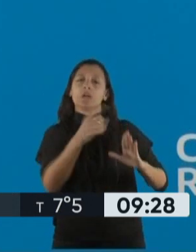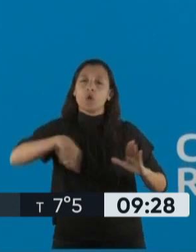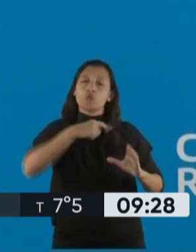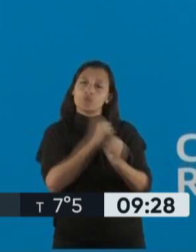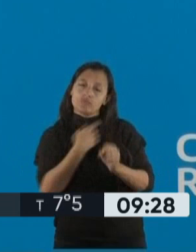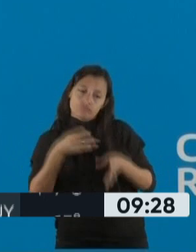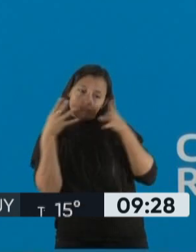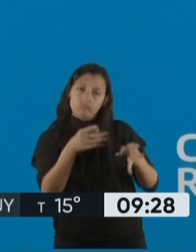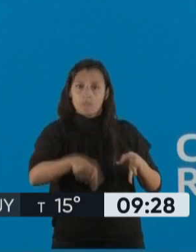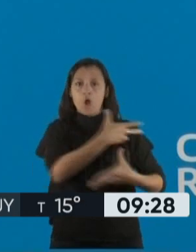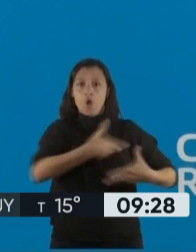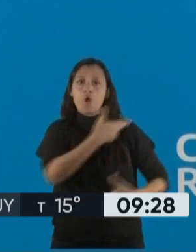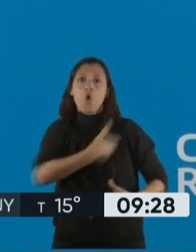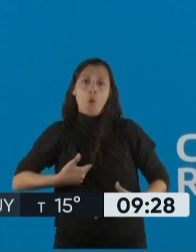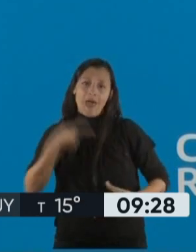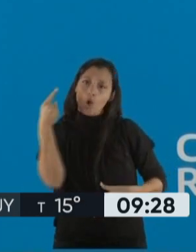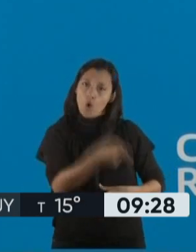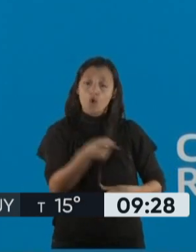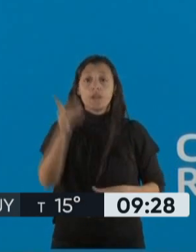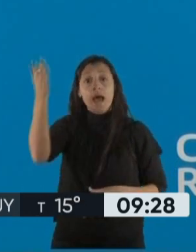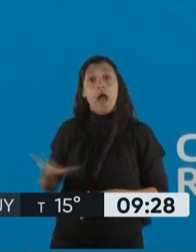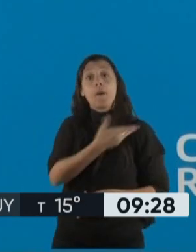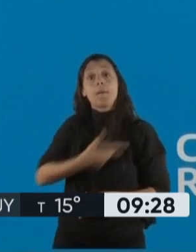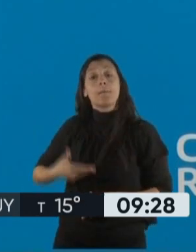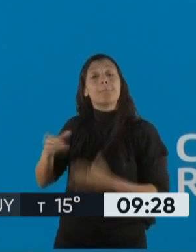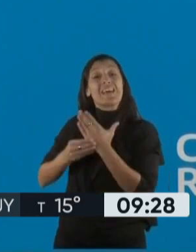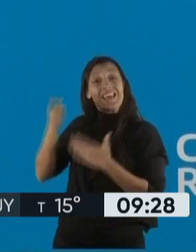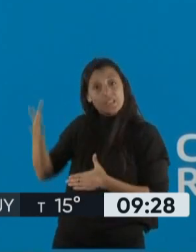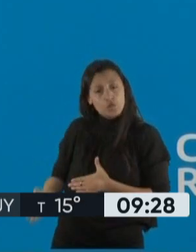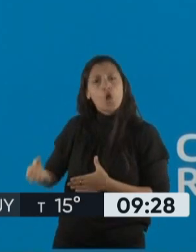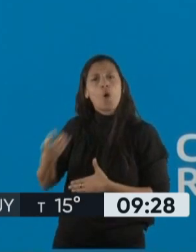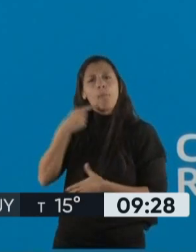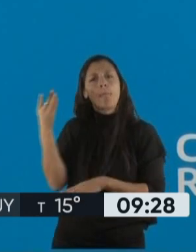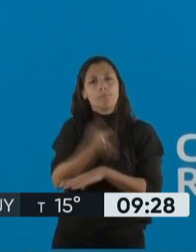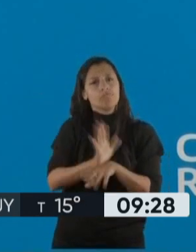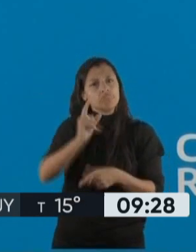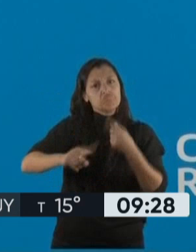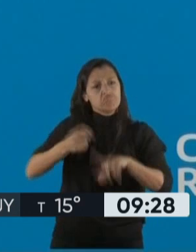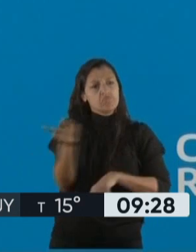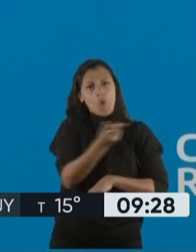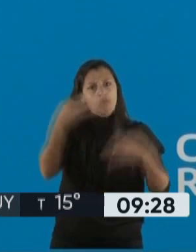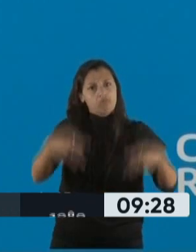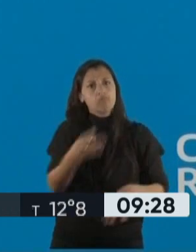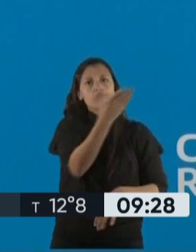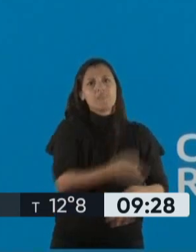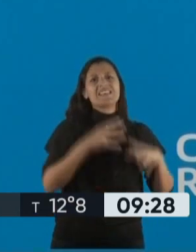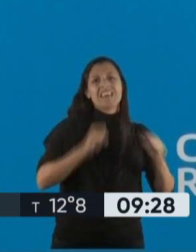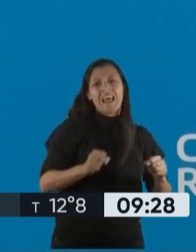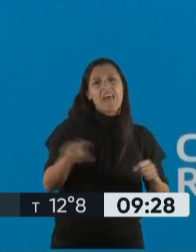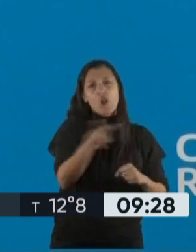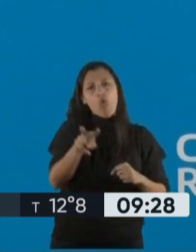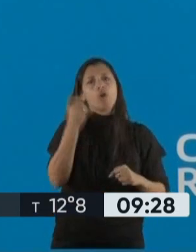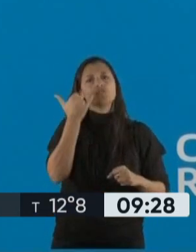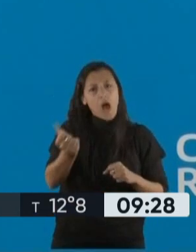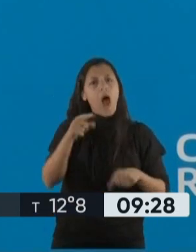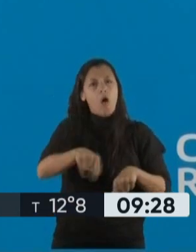trabajando en este gobierno. El ministro Guzmán tenía una excelente relación con el secretario Feletti y comenzaron a